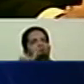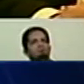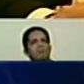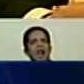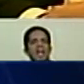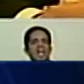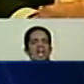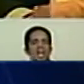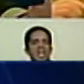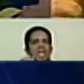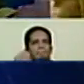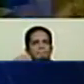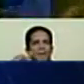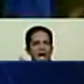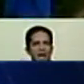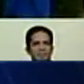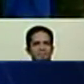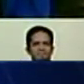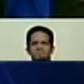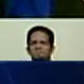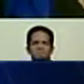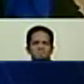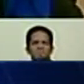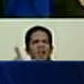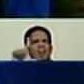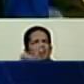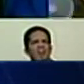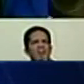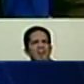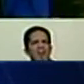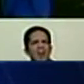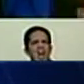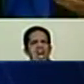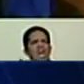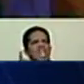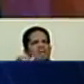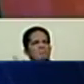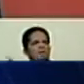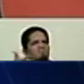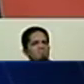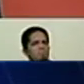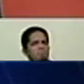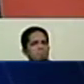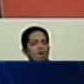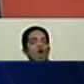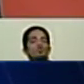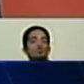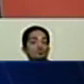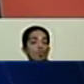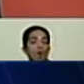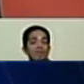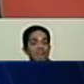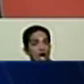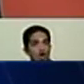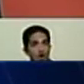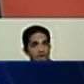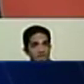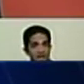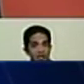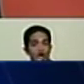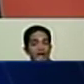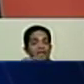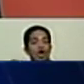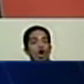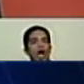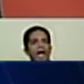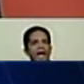Lima? El Cartel de Lima surge de un fracaso de un grupo de gobiernos en el seno de la OEA.